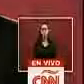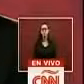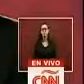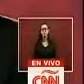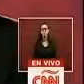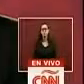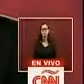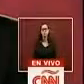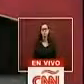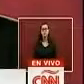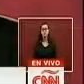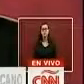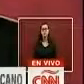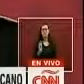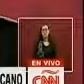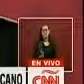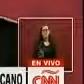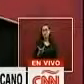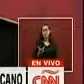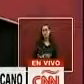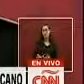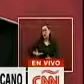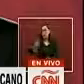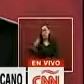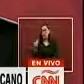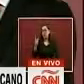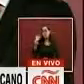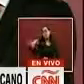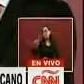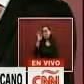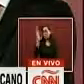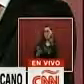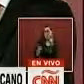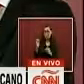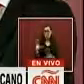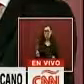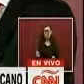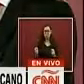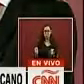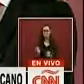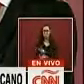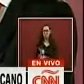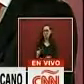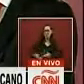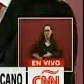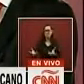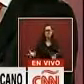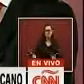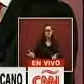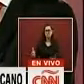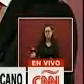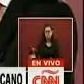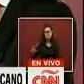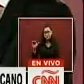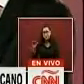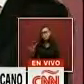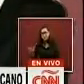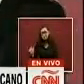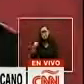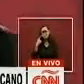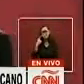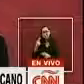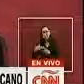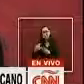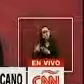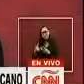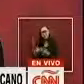de 1.663.000 barriles diarios producidos. Es una caída mayor al 10%.